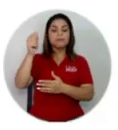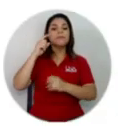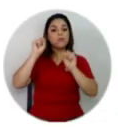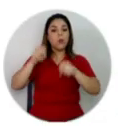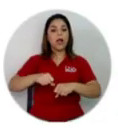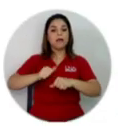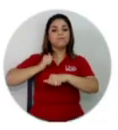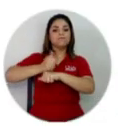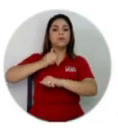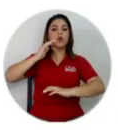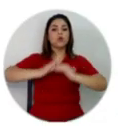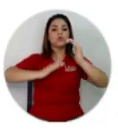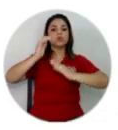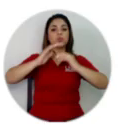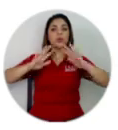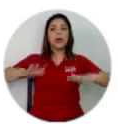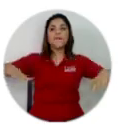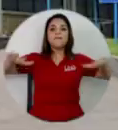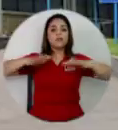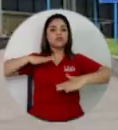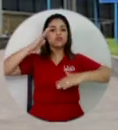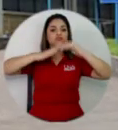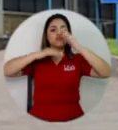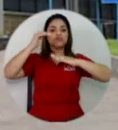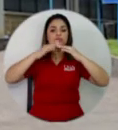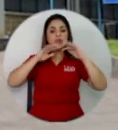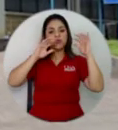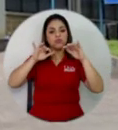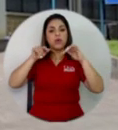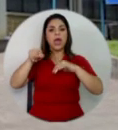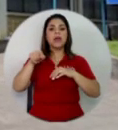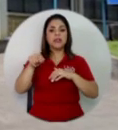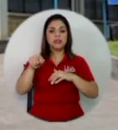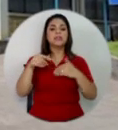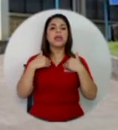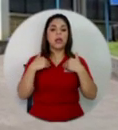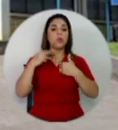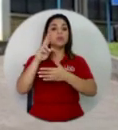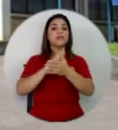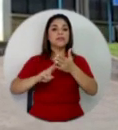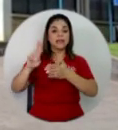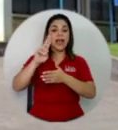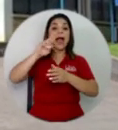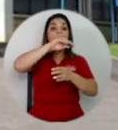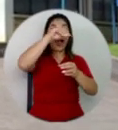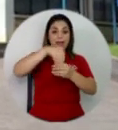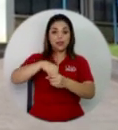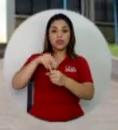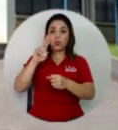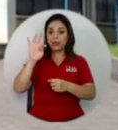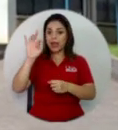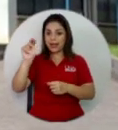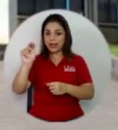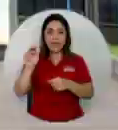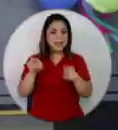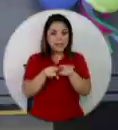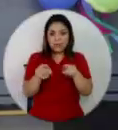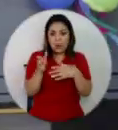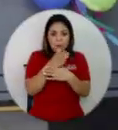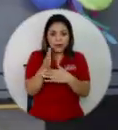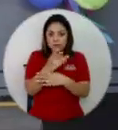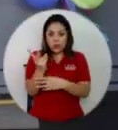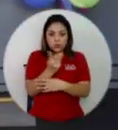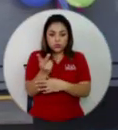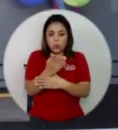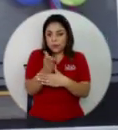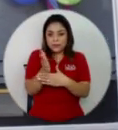se construya un edificio que albergue las diferentes acciones de las universidades dentro de la UTN y compartir también con la